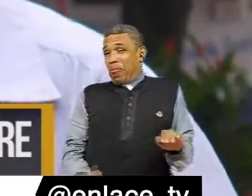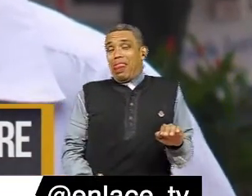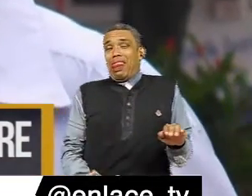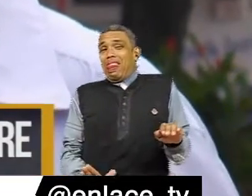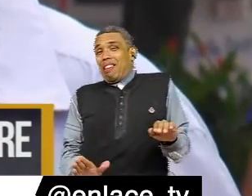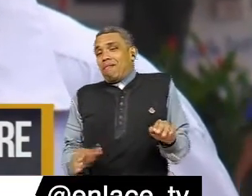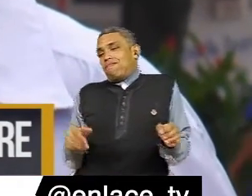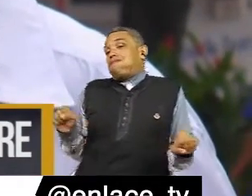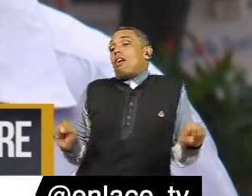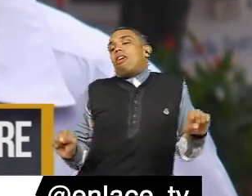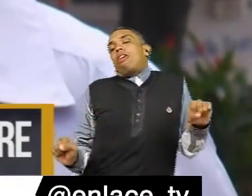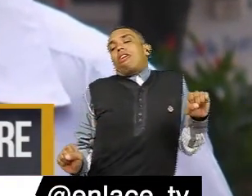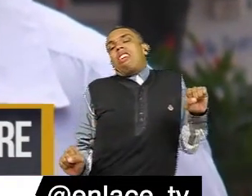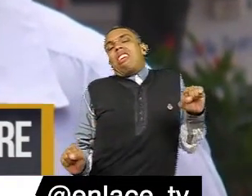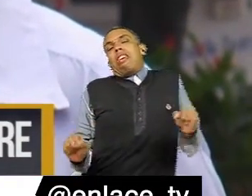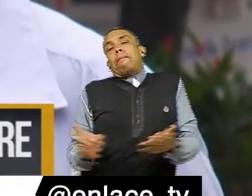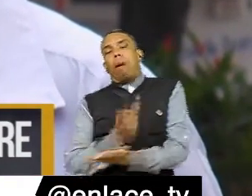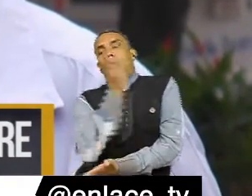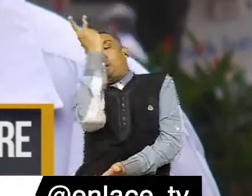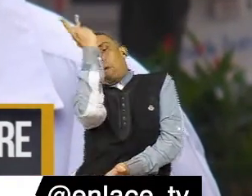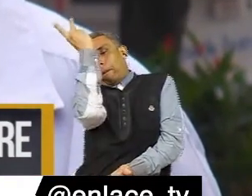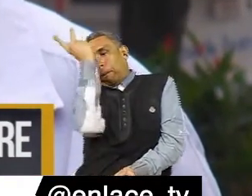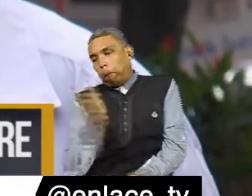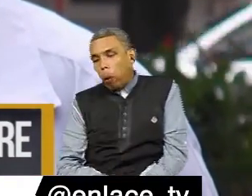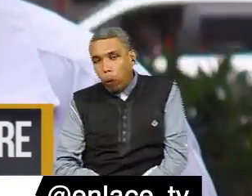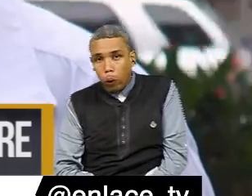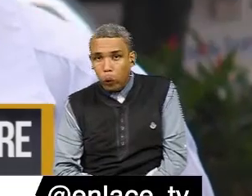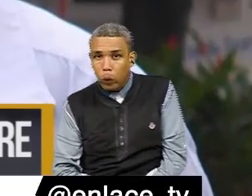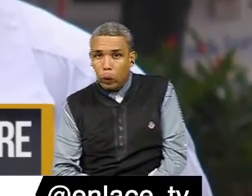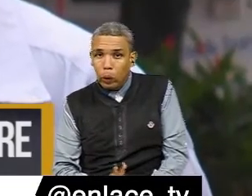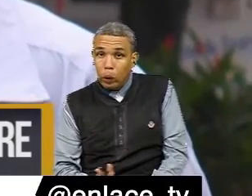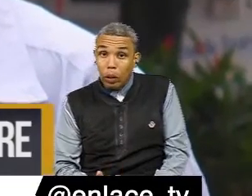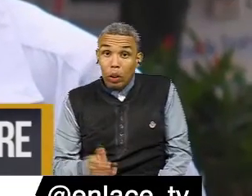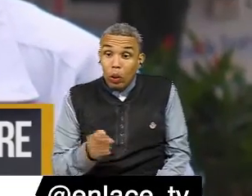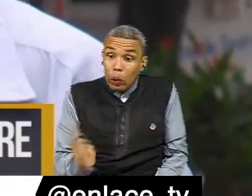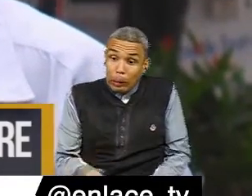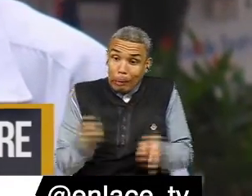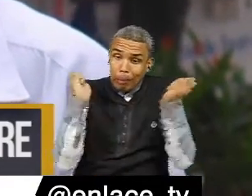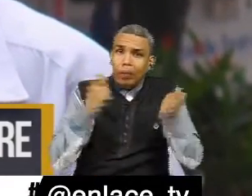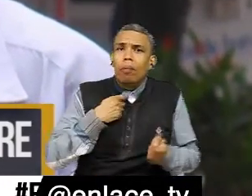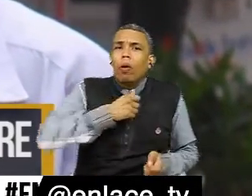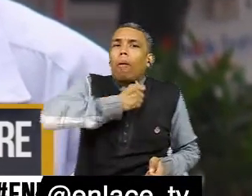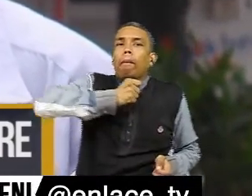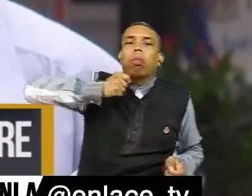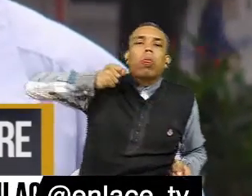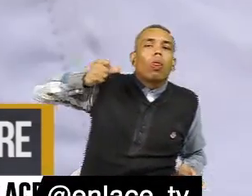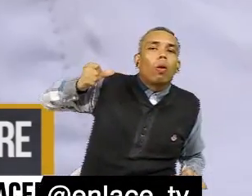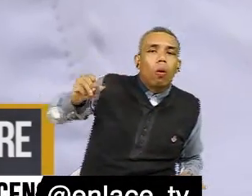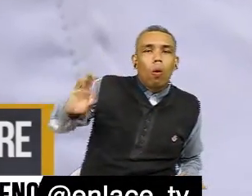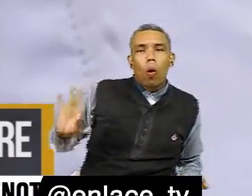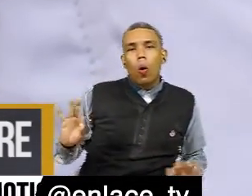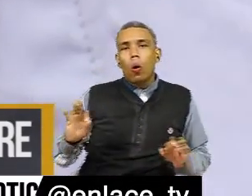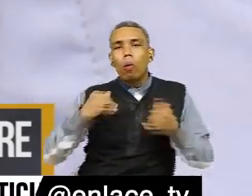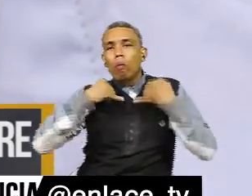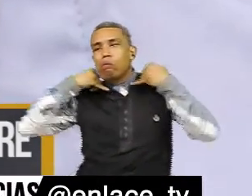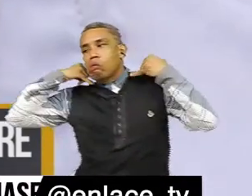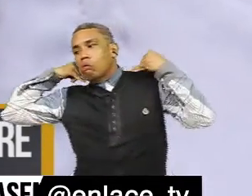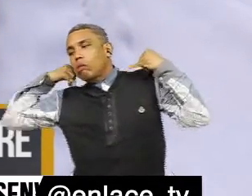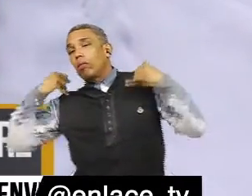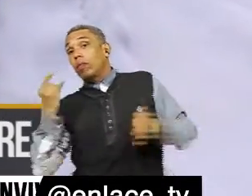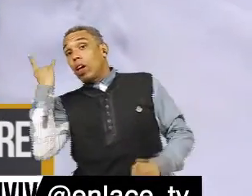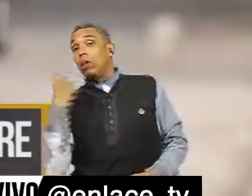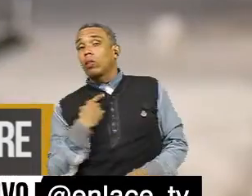se fue al suelo y yo caí, gracias a Dios, por eso no fue mayor, no me esnucó o me hubiera ahorcado ese cable. El hombre manifiesta que cayó